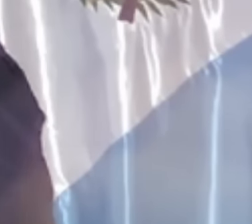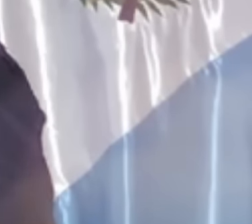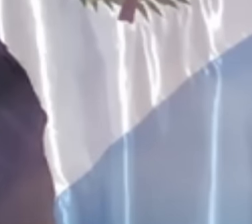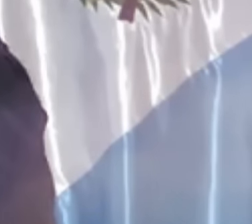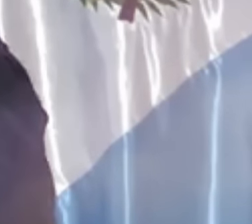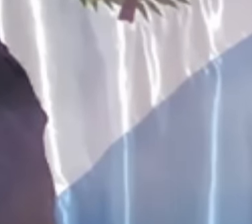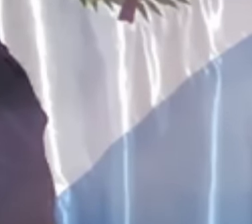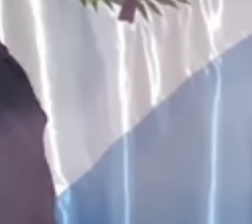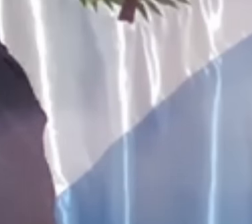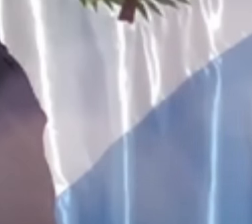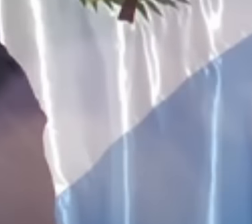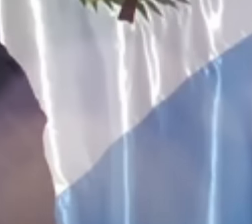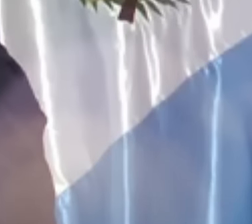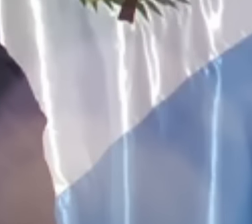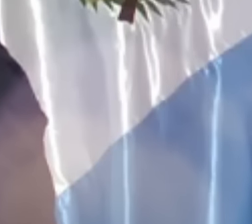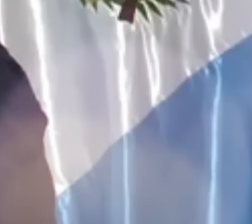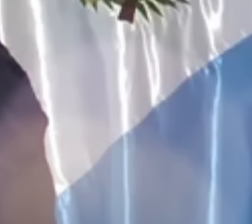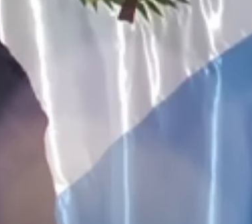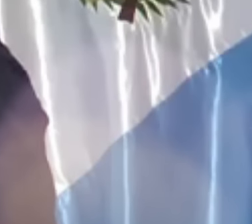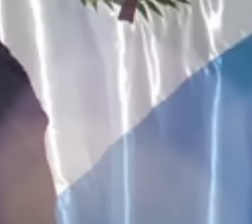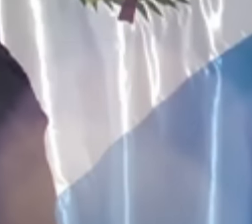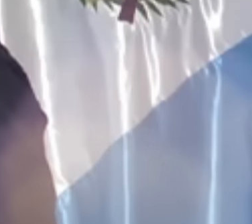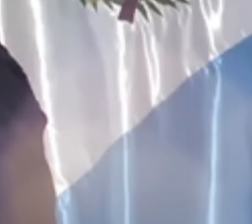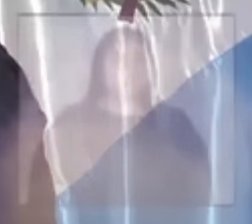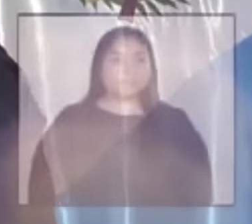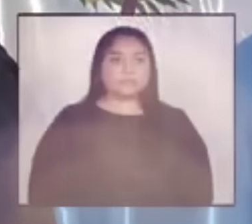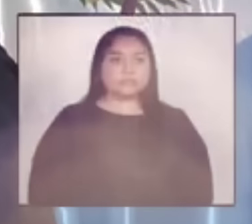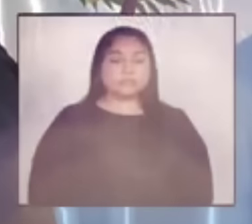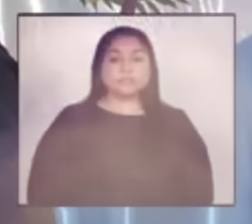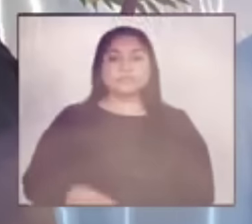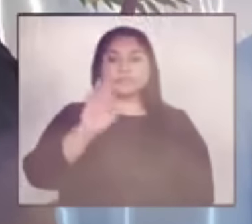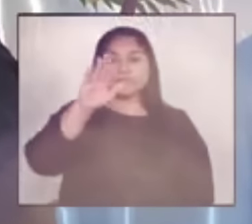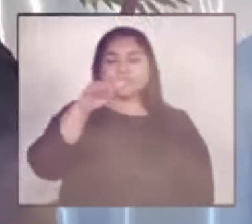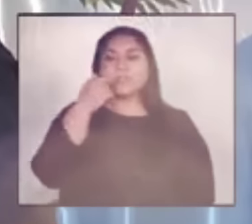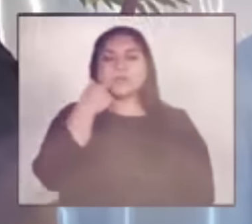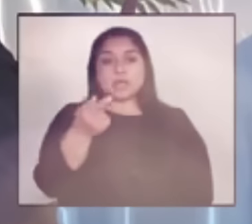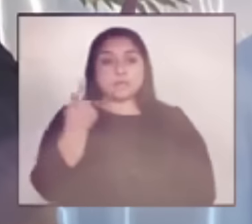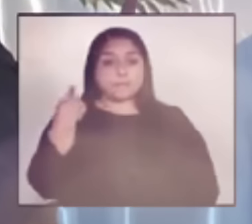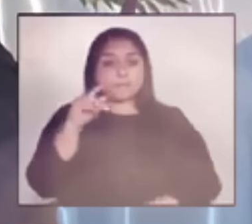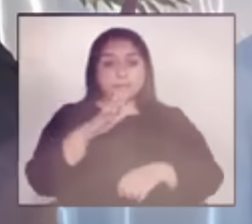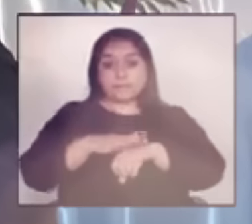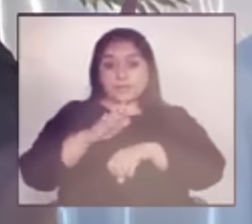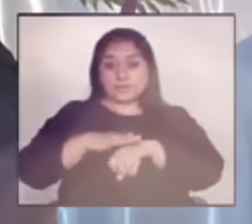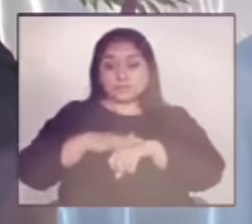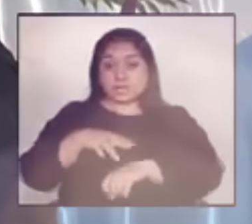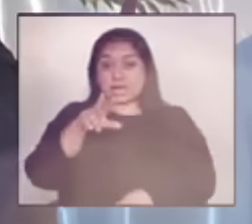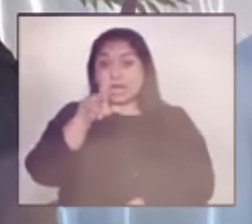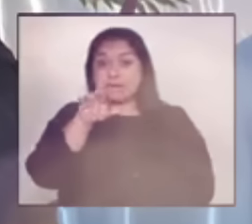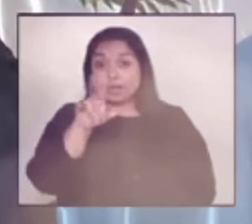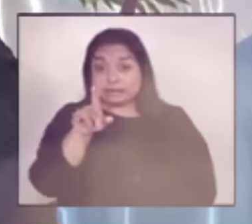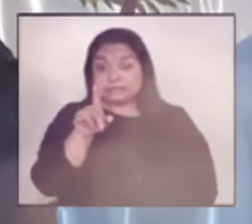Centroamérica la convocatoria a los ciudadanos para que envíen